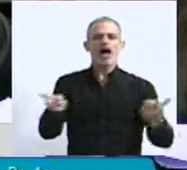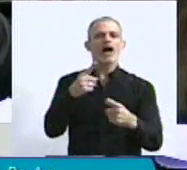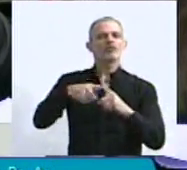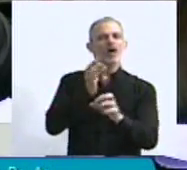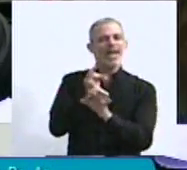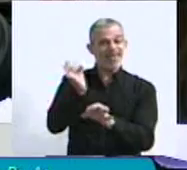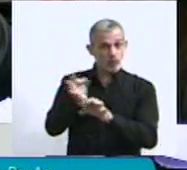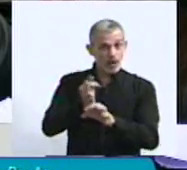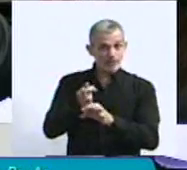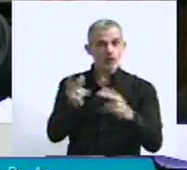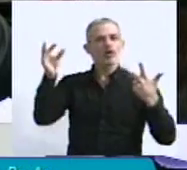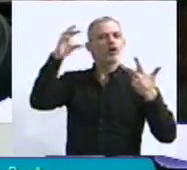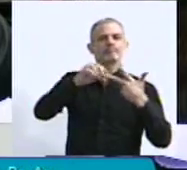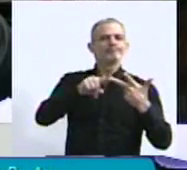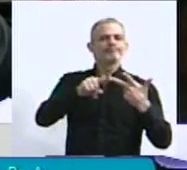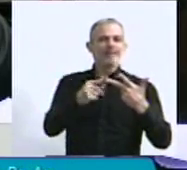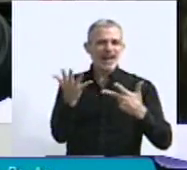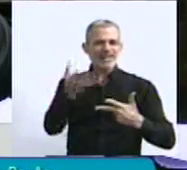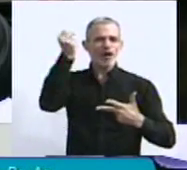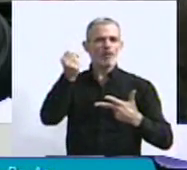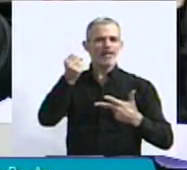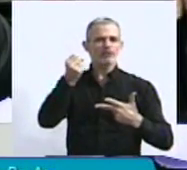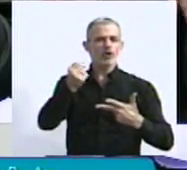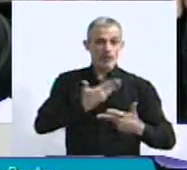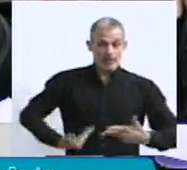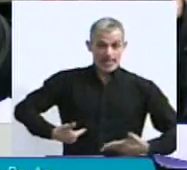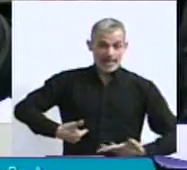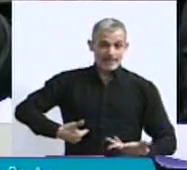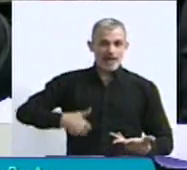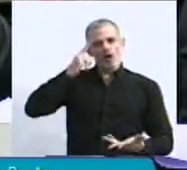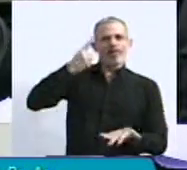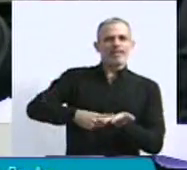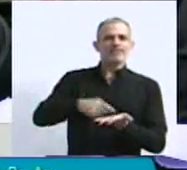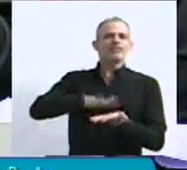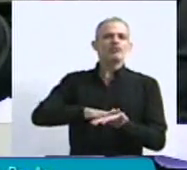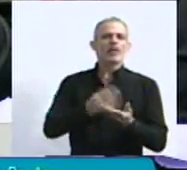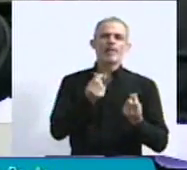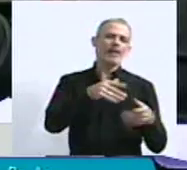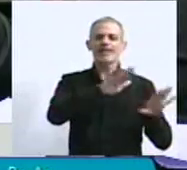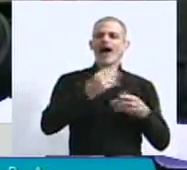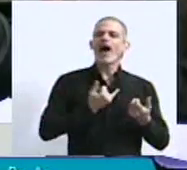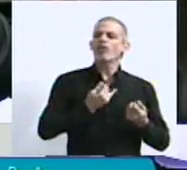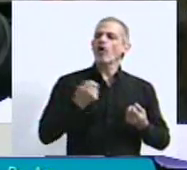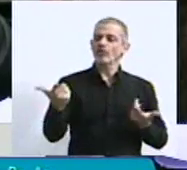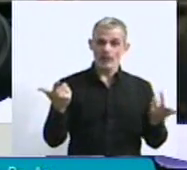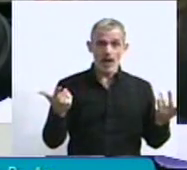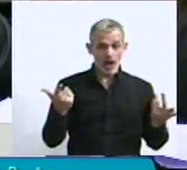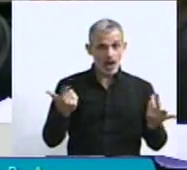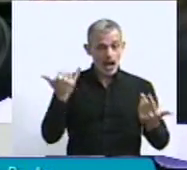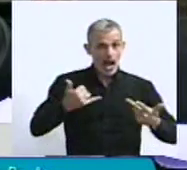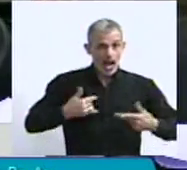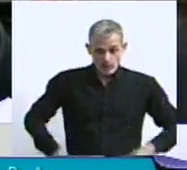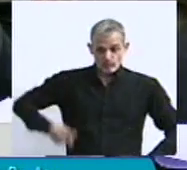el marco de lo que fue la recuperación de la capacidad del Estado de decidir sobre sus recursos. Es un shock de